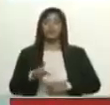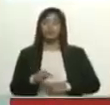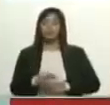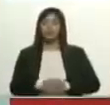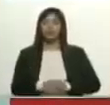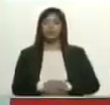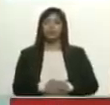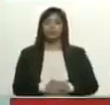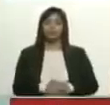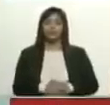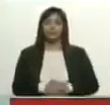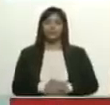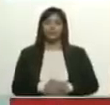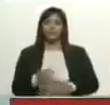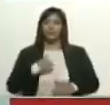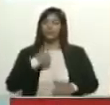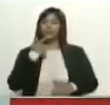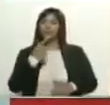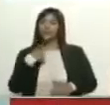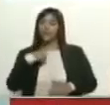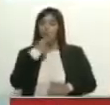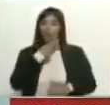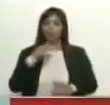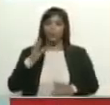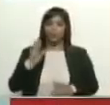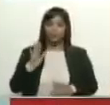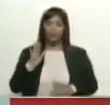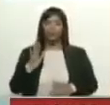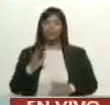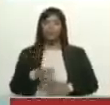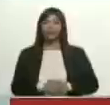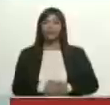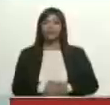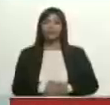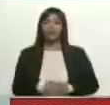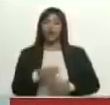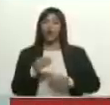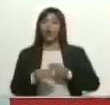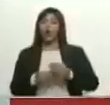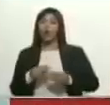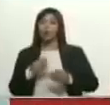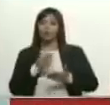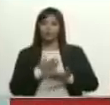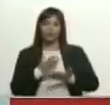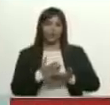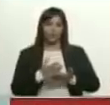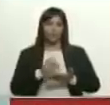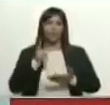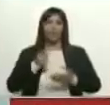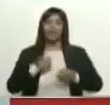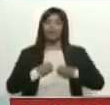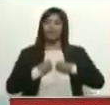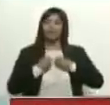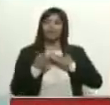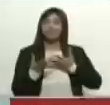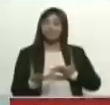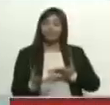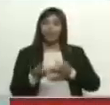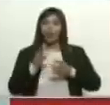tiempo, yo diría, en el compromiso, en la obligación de comunicar, de